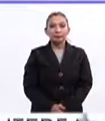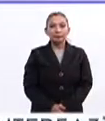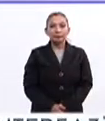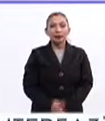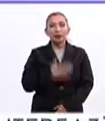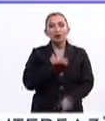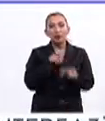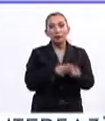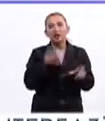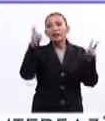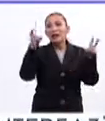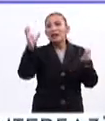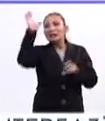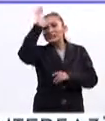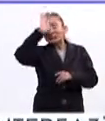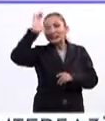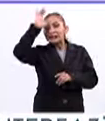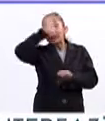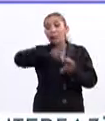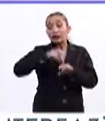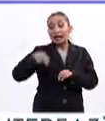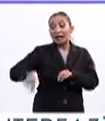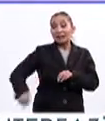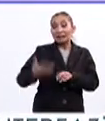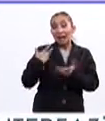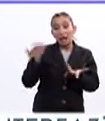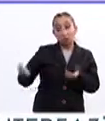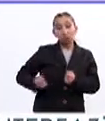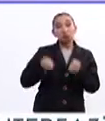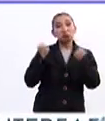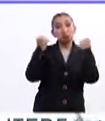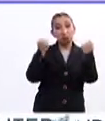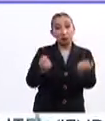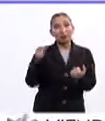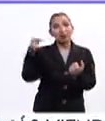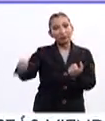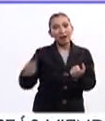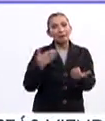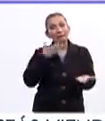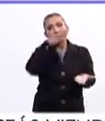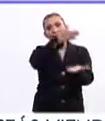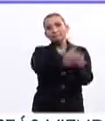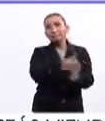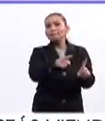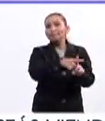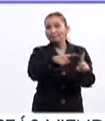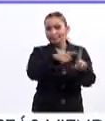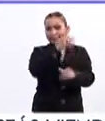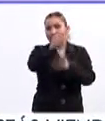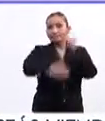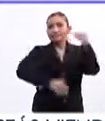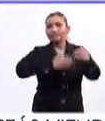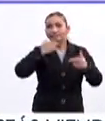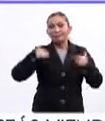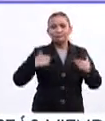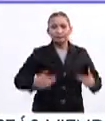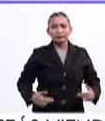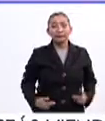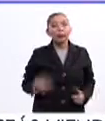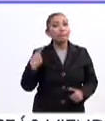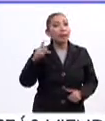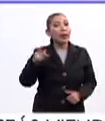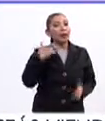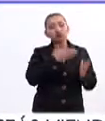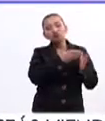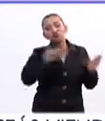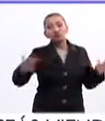Y bueno, seguimos con temas de ciencia porque esta tiene el potencial de intervenir de manera positiva en el desarrollo de la humanidad. Sin embargo,